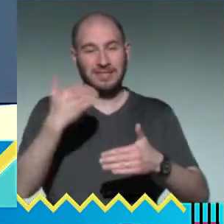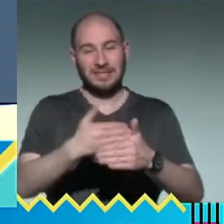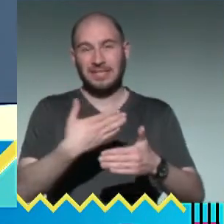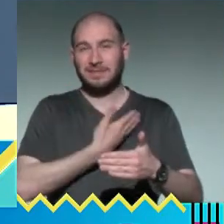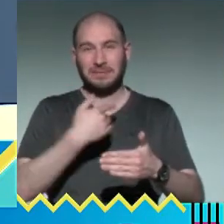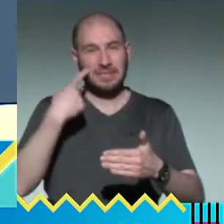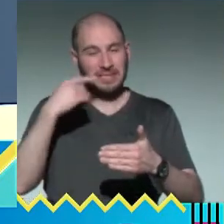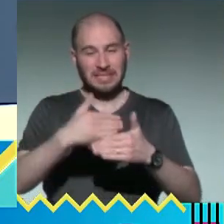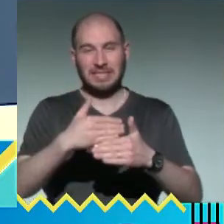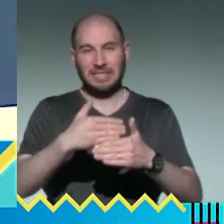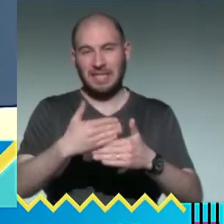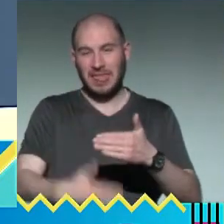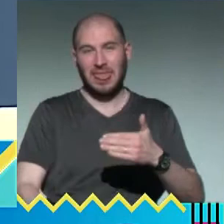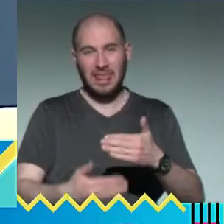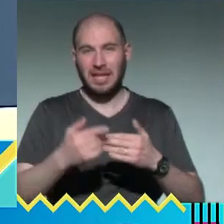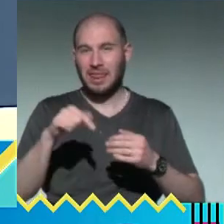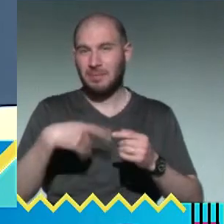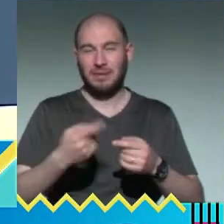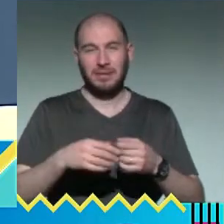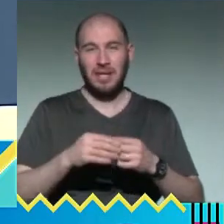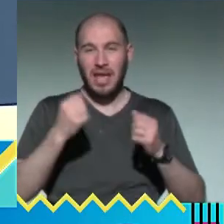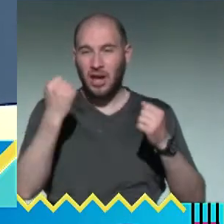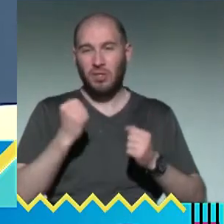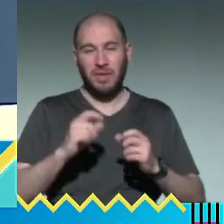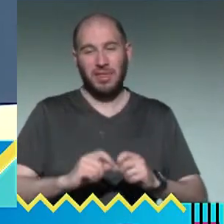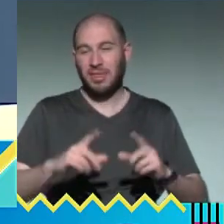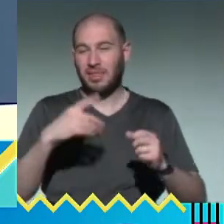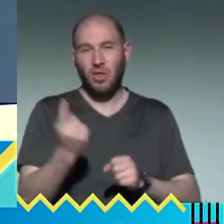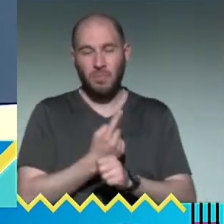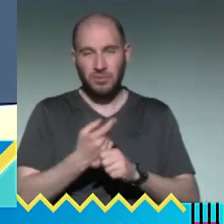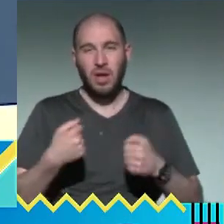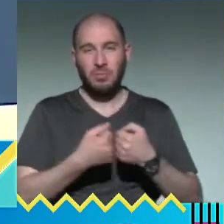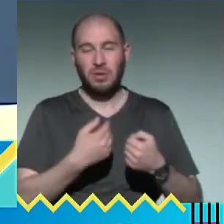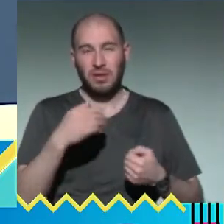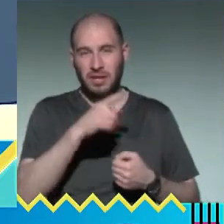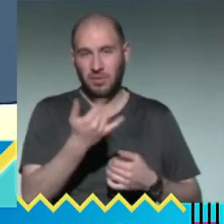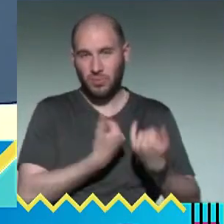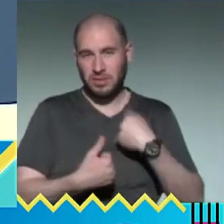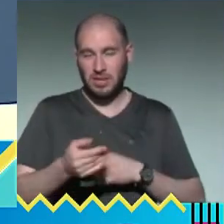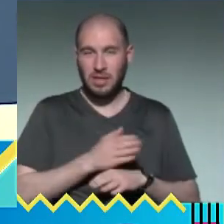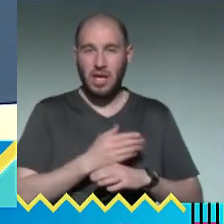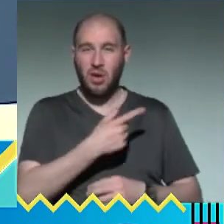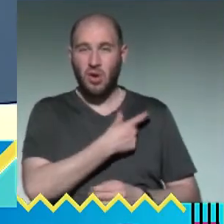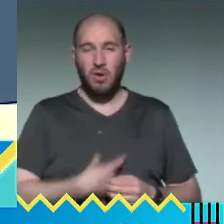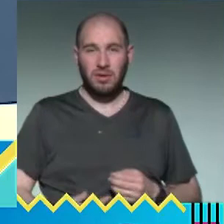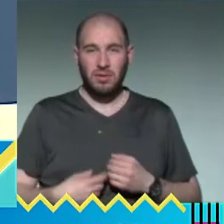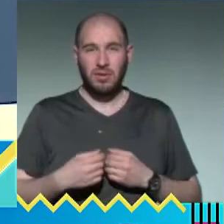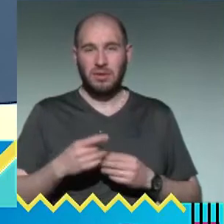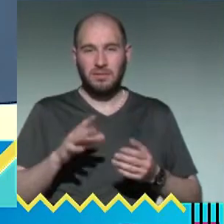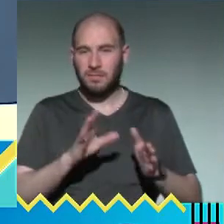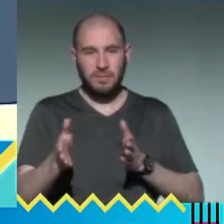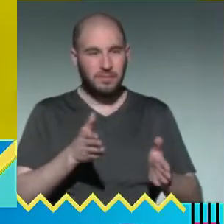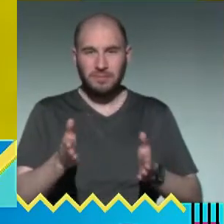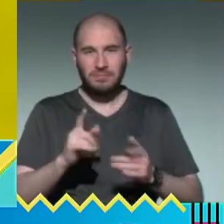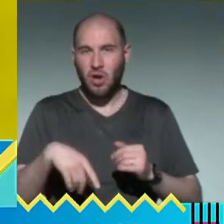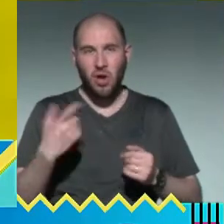fondo, perdés los resortes económicos y políticos. Yo coincido con Mercedes con lo que dijo recién. El gobierno no tiene muchas más alternativas,